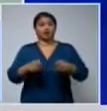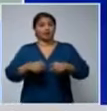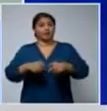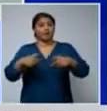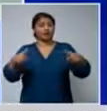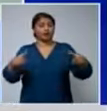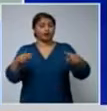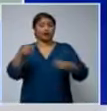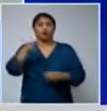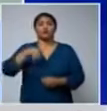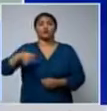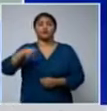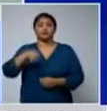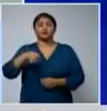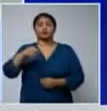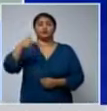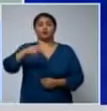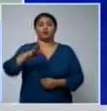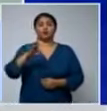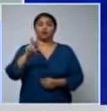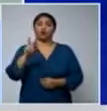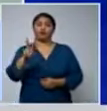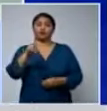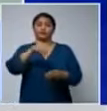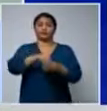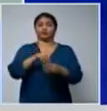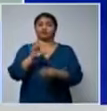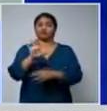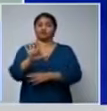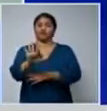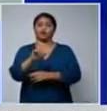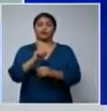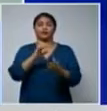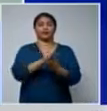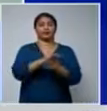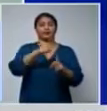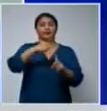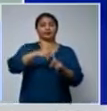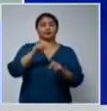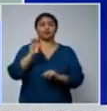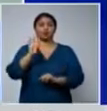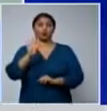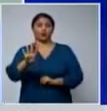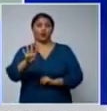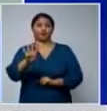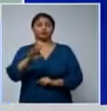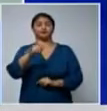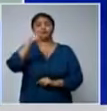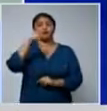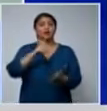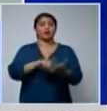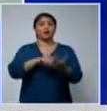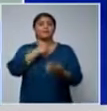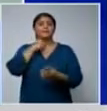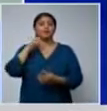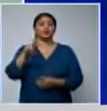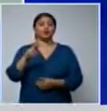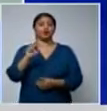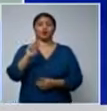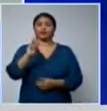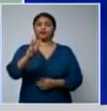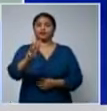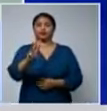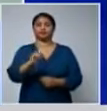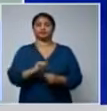Jovellanos, 5, le sigue Matanzas con 4, Perico con 3 y Colón con 2 casos